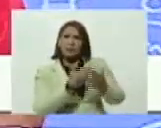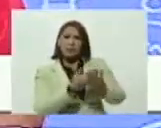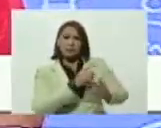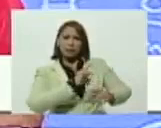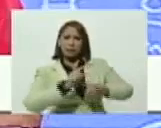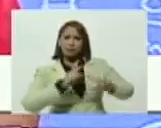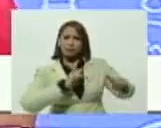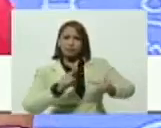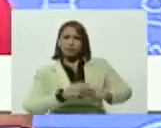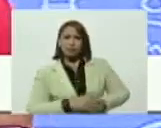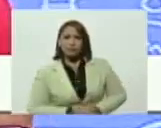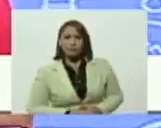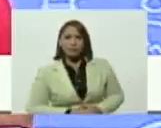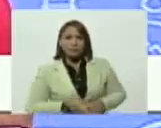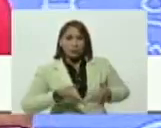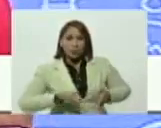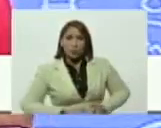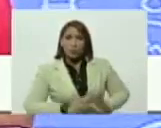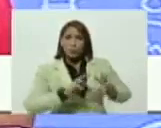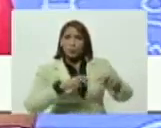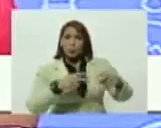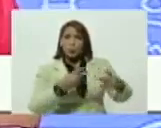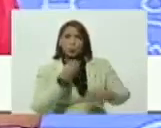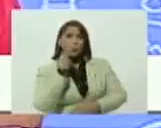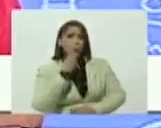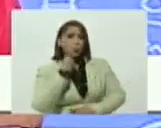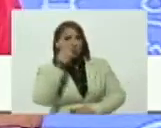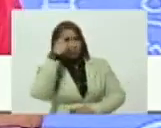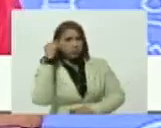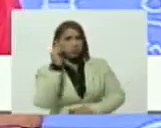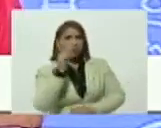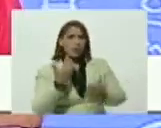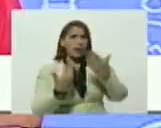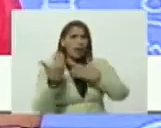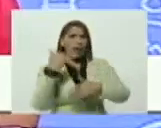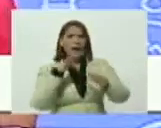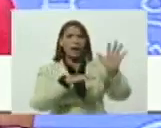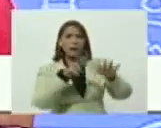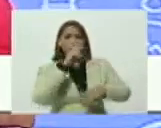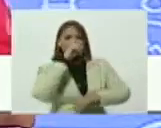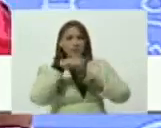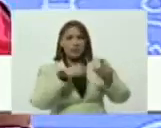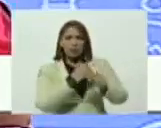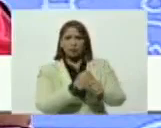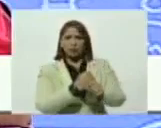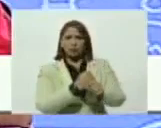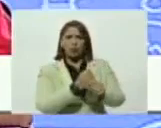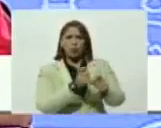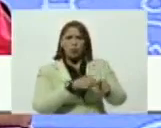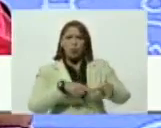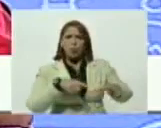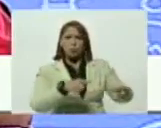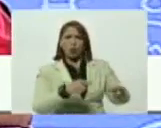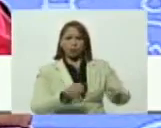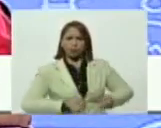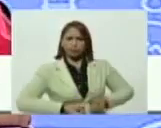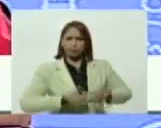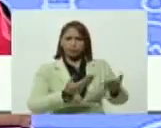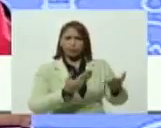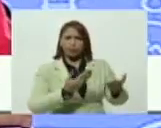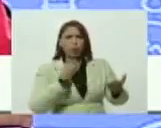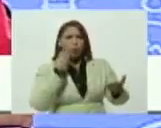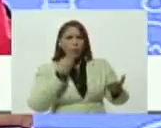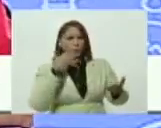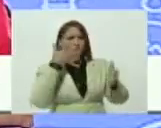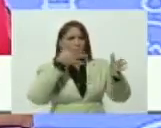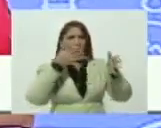instrucciones, del nacimiento de la JPSUV hace 13 años, el lugar que se le ha dado a la juventud, el respeto a la formación del